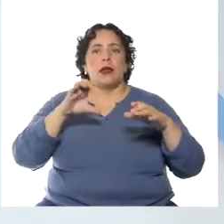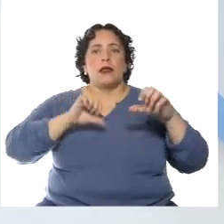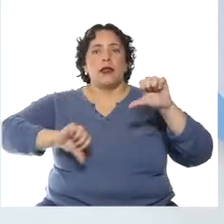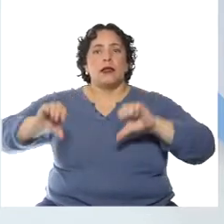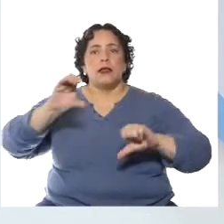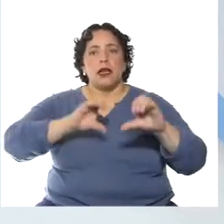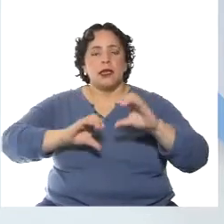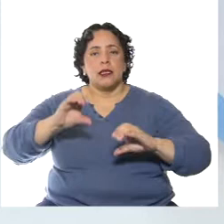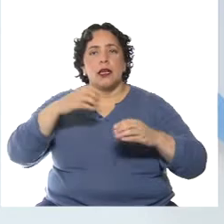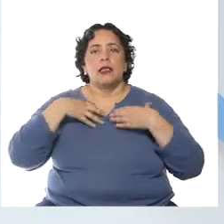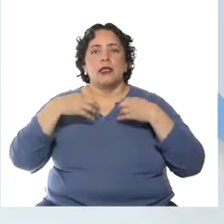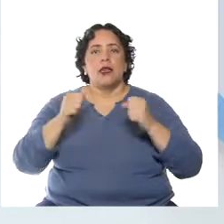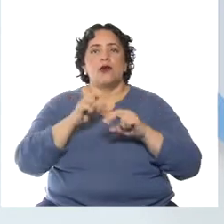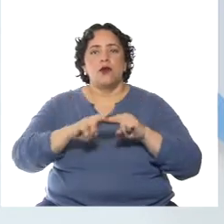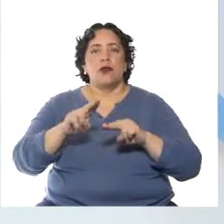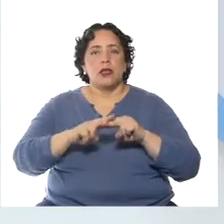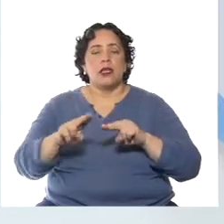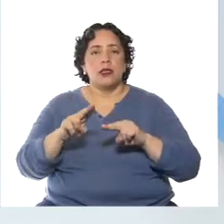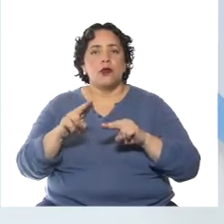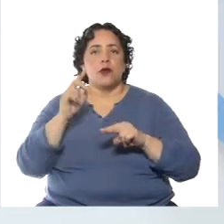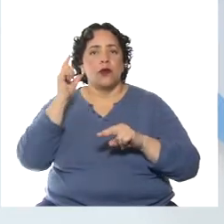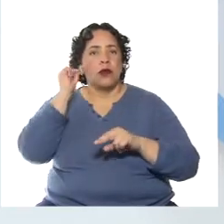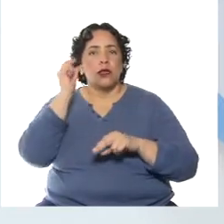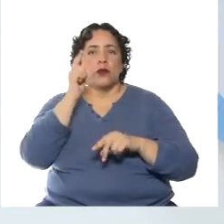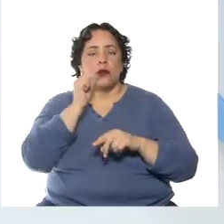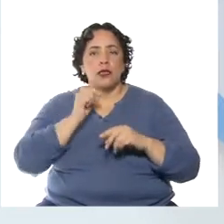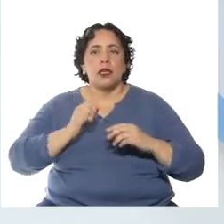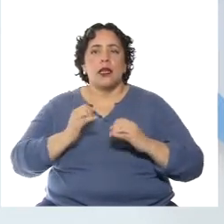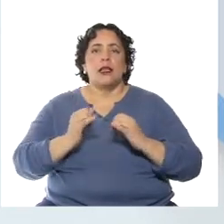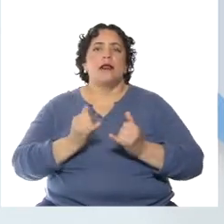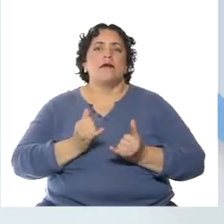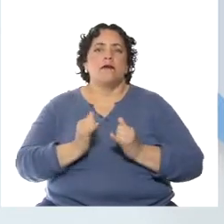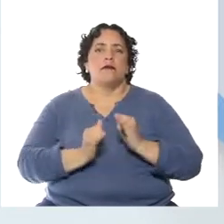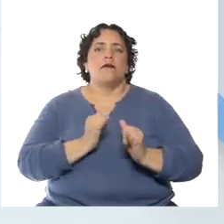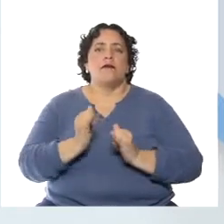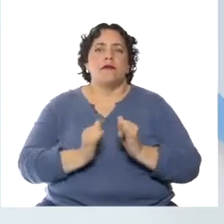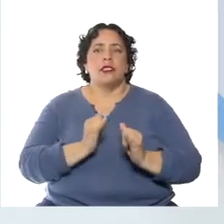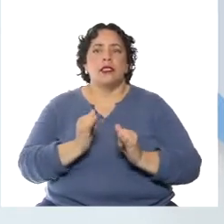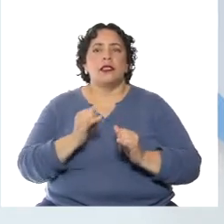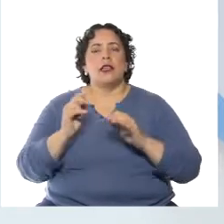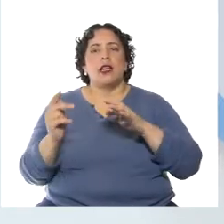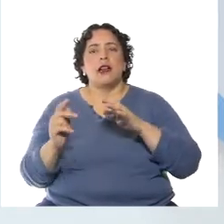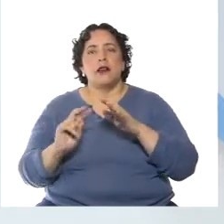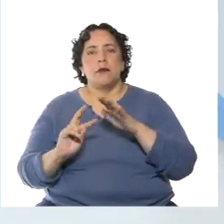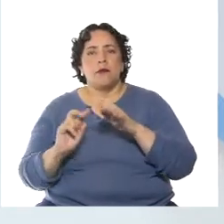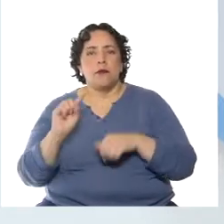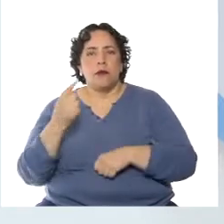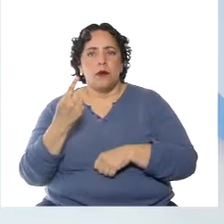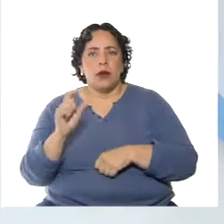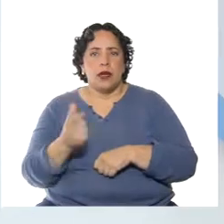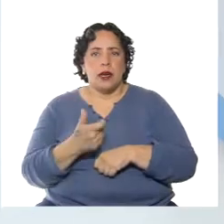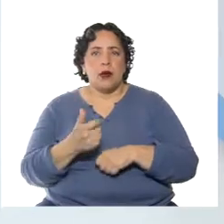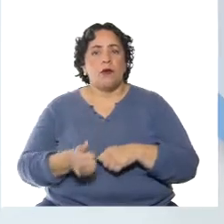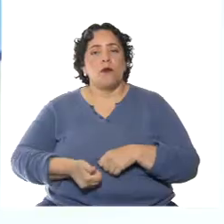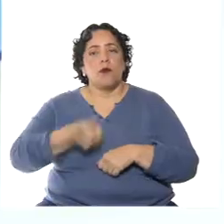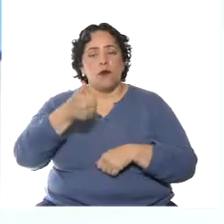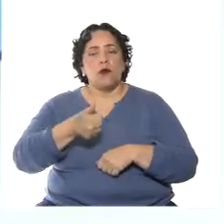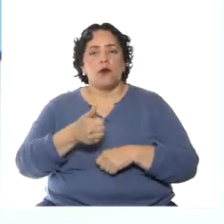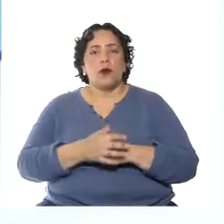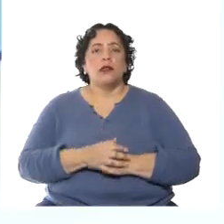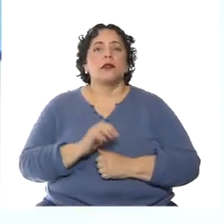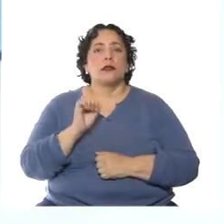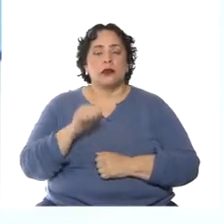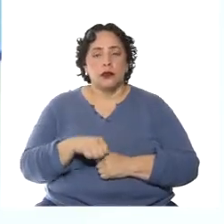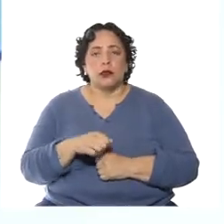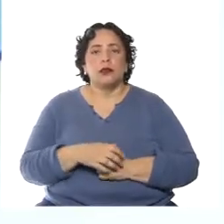Salud para todos los niños, niñas de la etapa inicial y las orientaciones pedagógicas de la etapa primaria. Pero hay mucho más, Guillermo. Pues